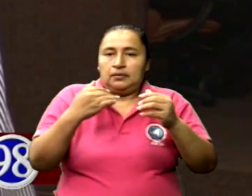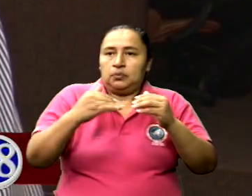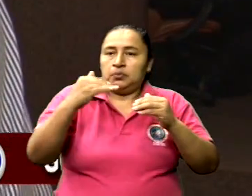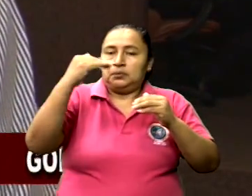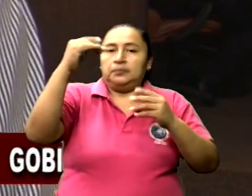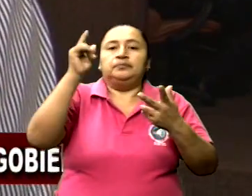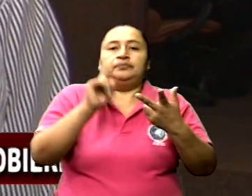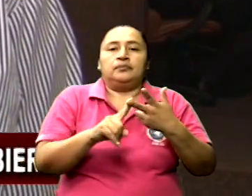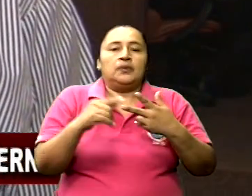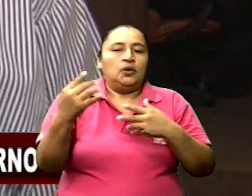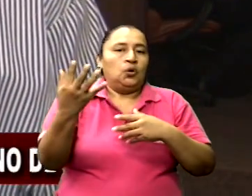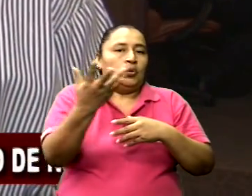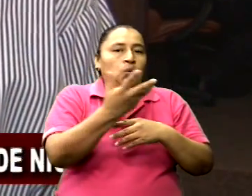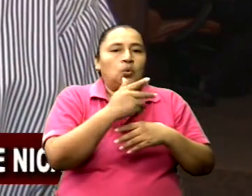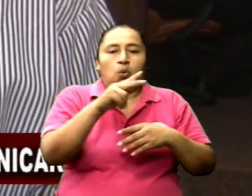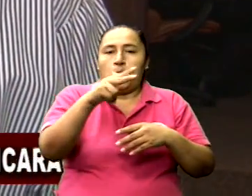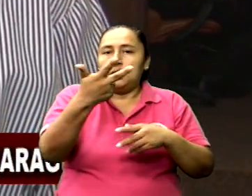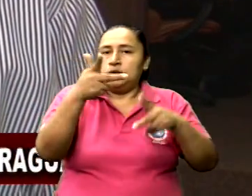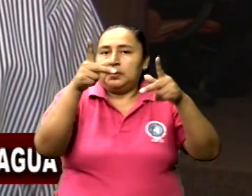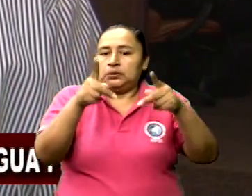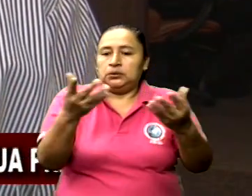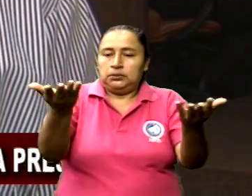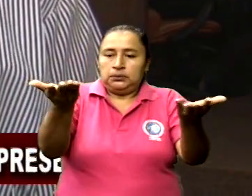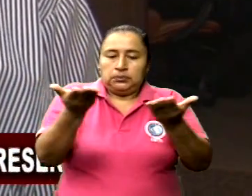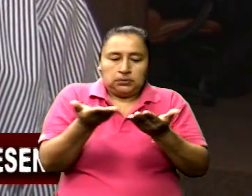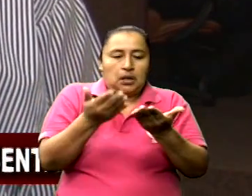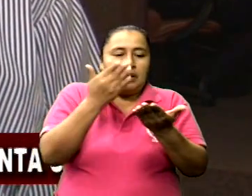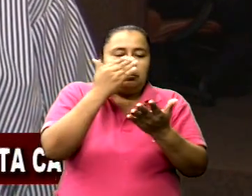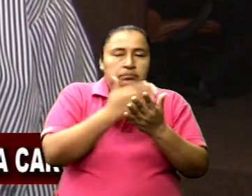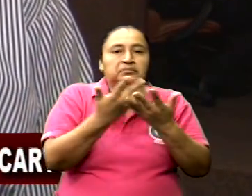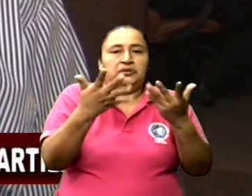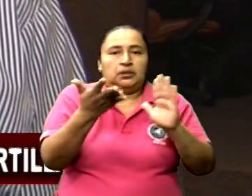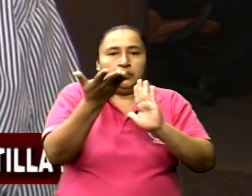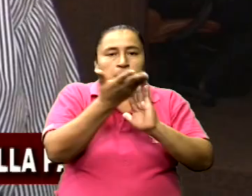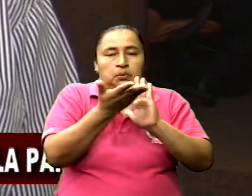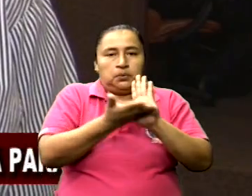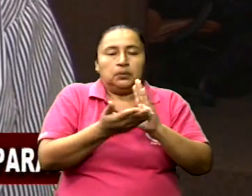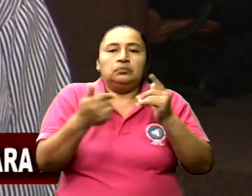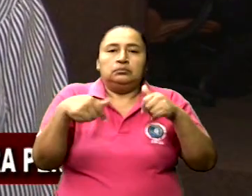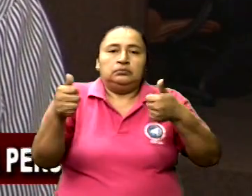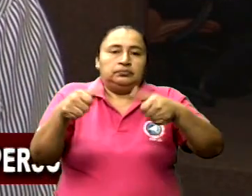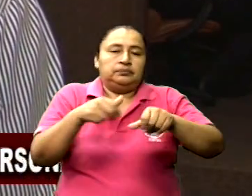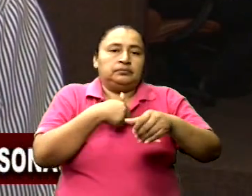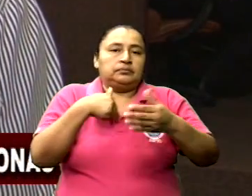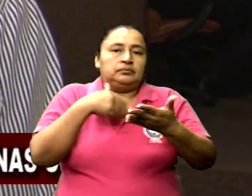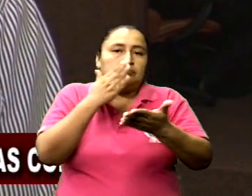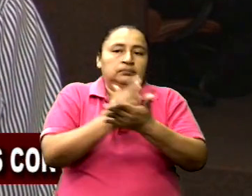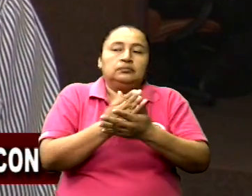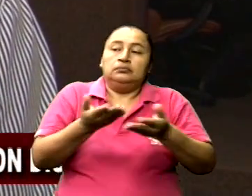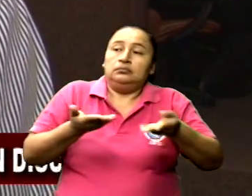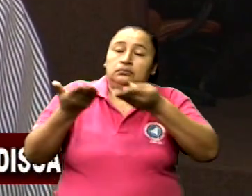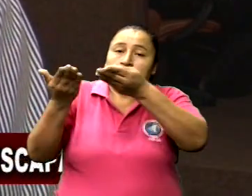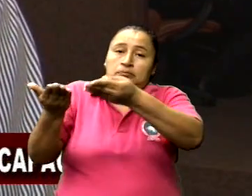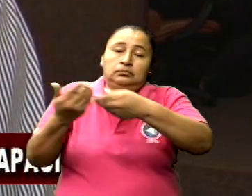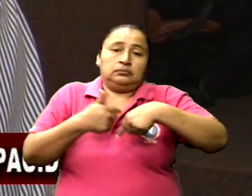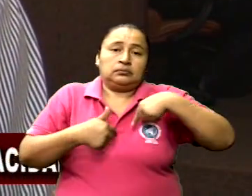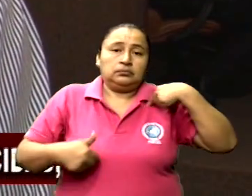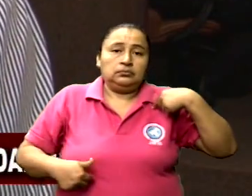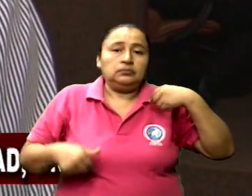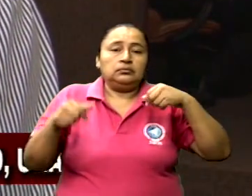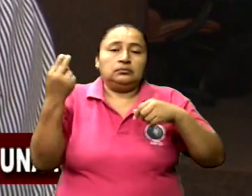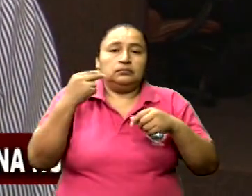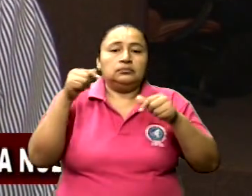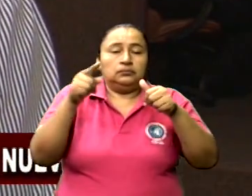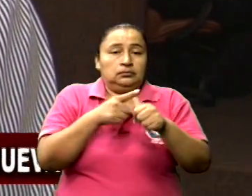Y obviamente todos los 8 candidatos que fueron presentados llenaban los requisitos, se elaboró el dictamen, se le presentó a la presidencia a través de la